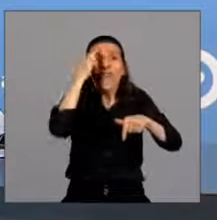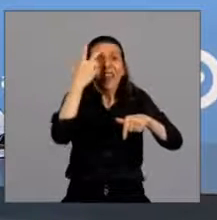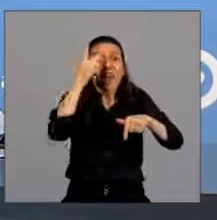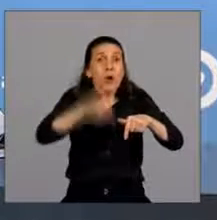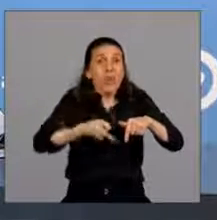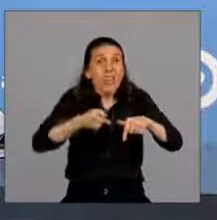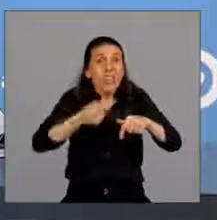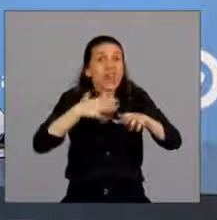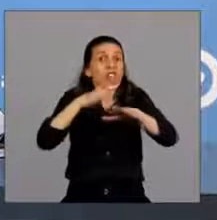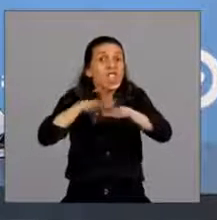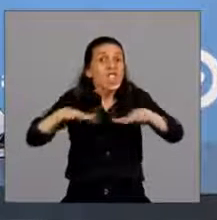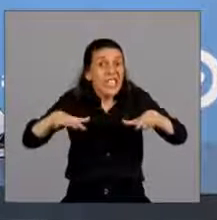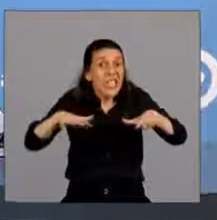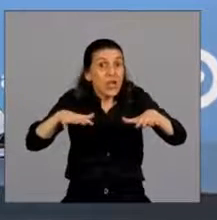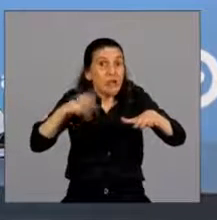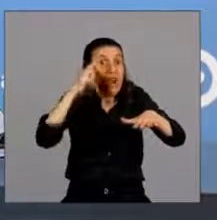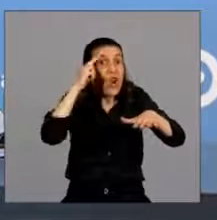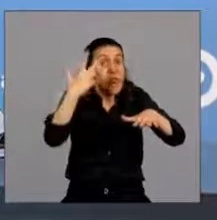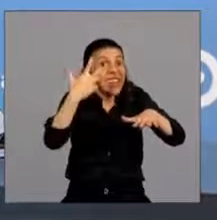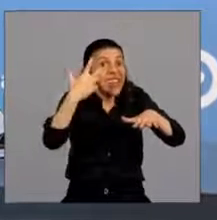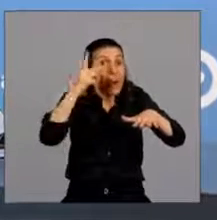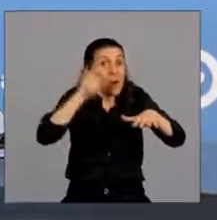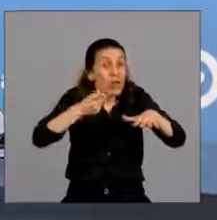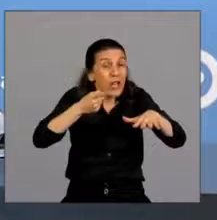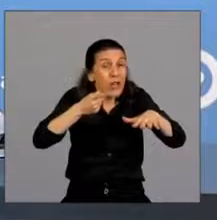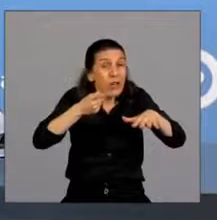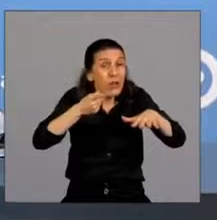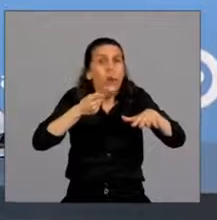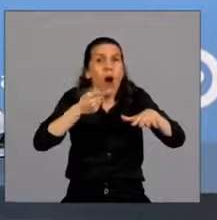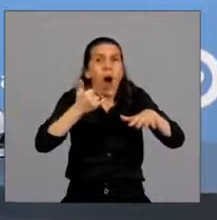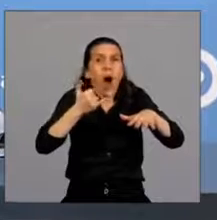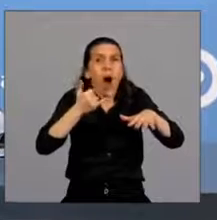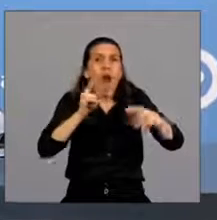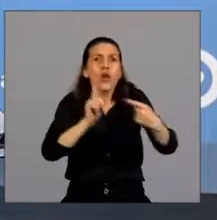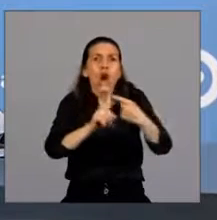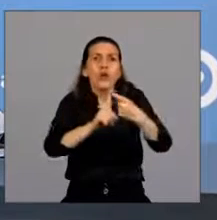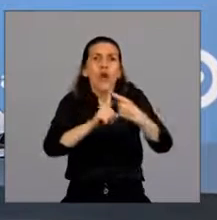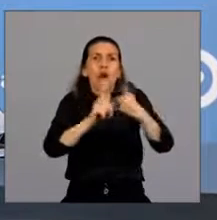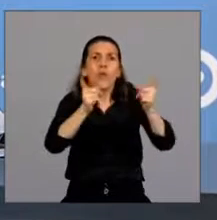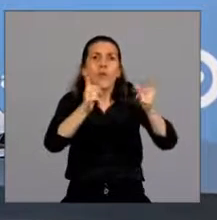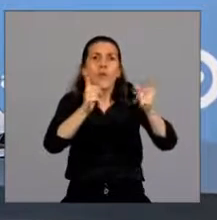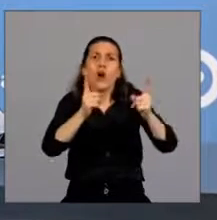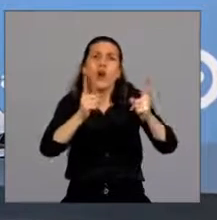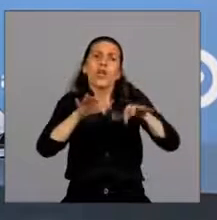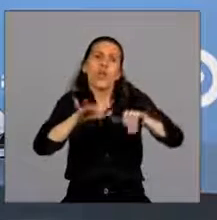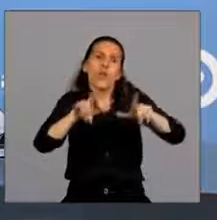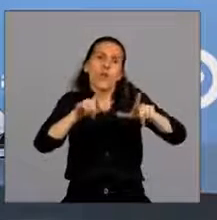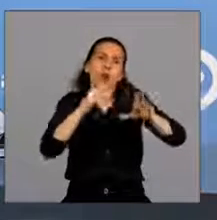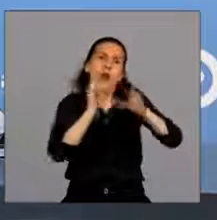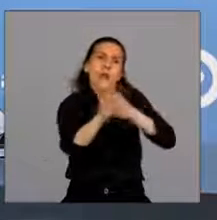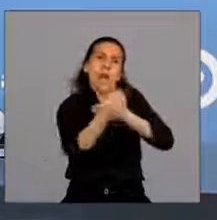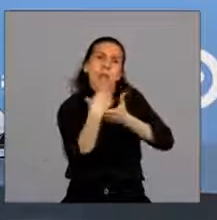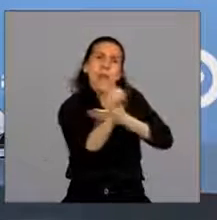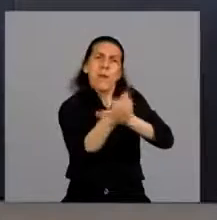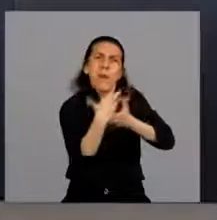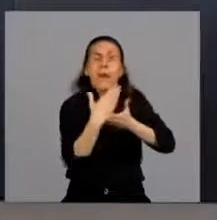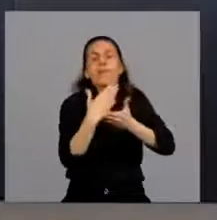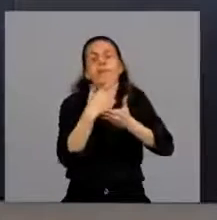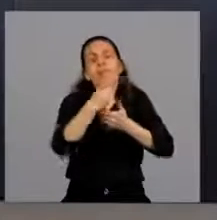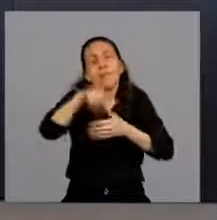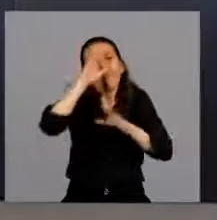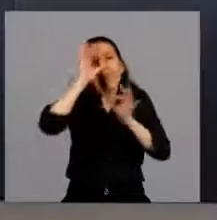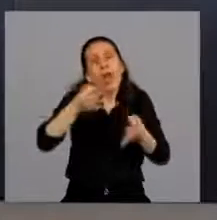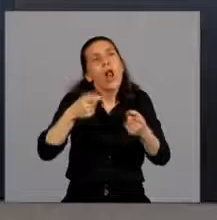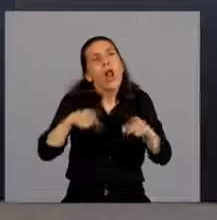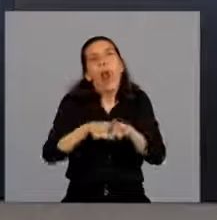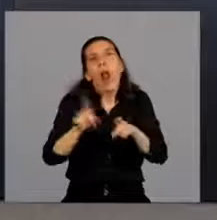exacto, están en contacto digitalmente con sus docentes, siguiendo las tareas que les dan. Todos sabemos que no es lo mismo, ¿no? El